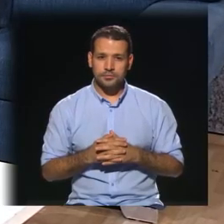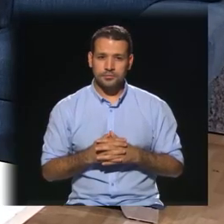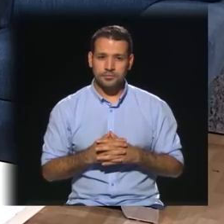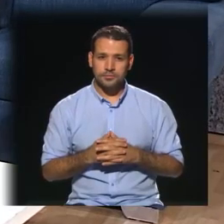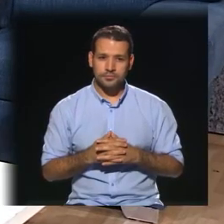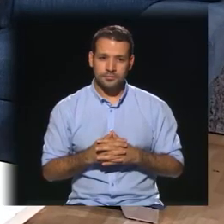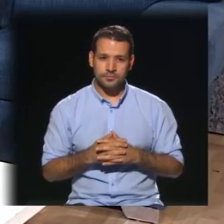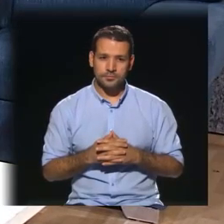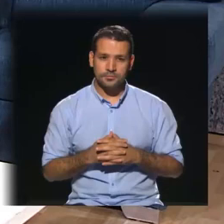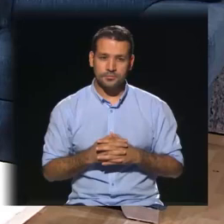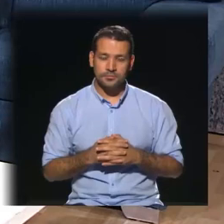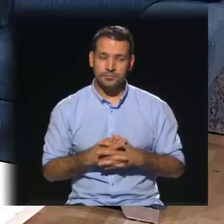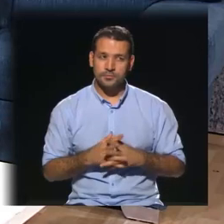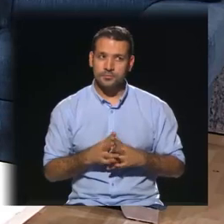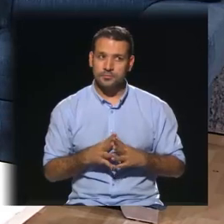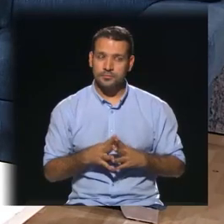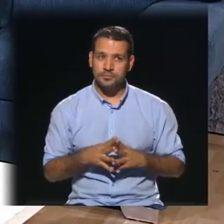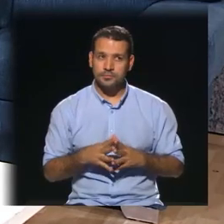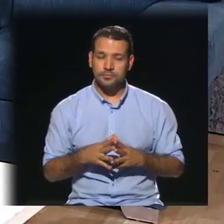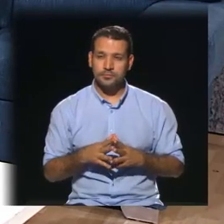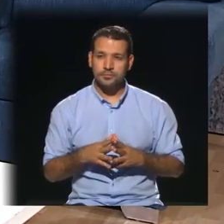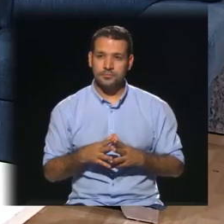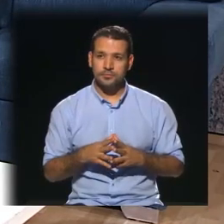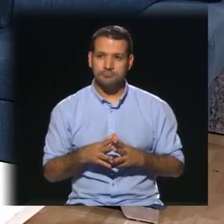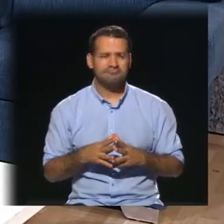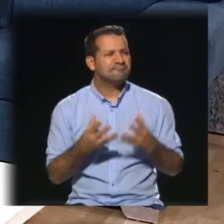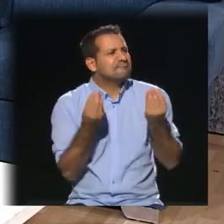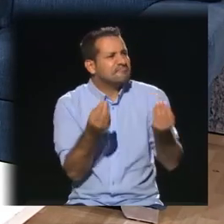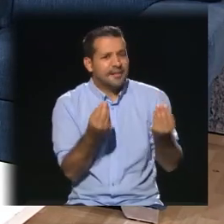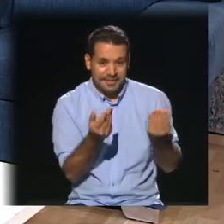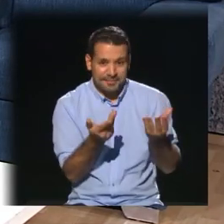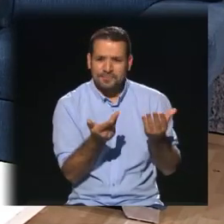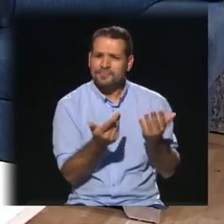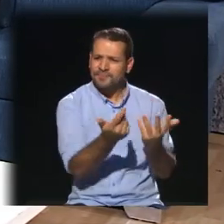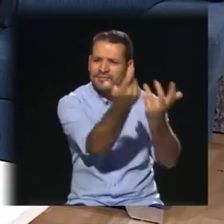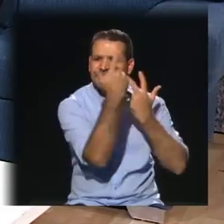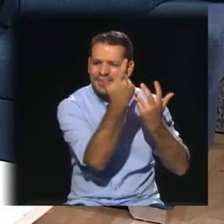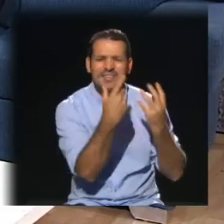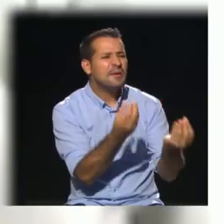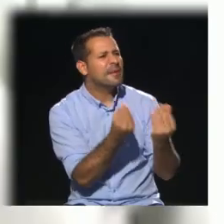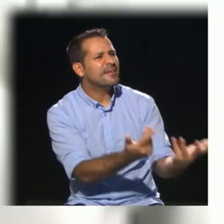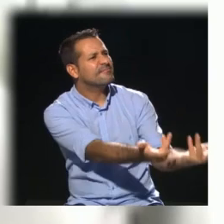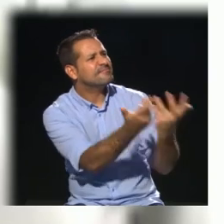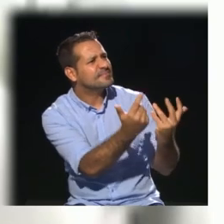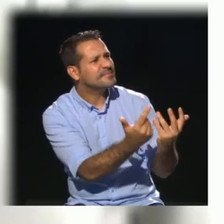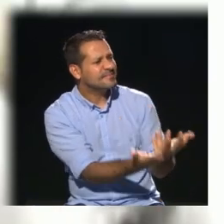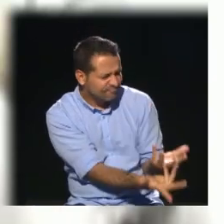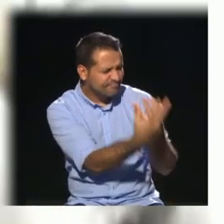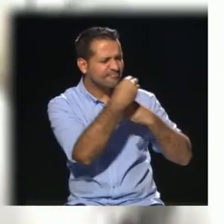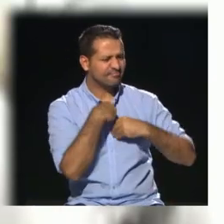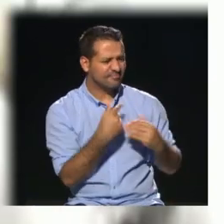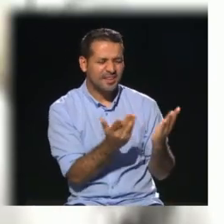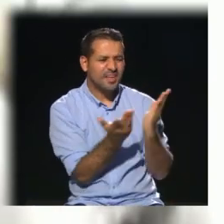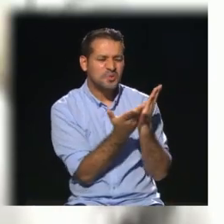y mi profe, la filosofía, ¿para qué me va a servir en la vida? Y a veces nosotros nos